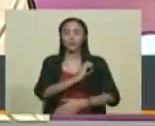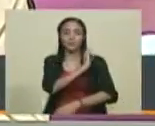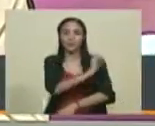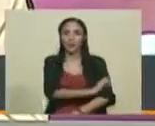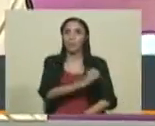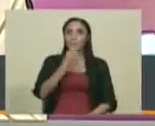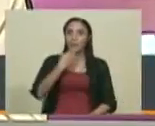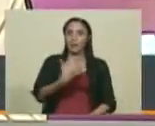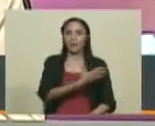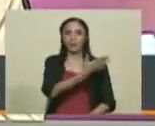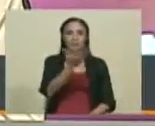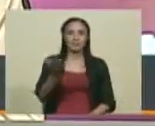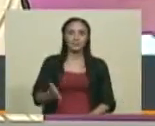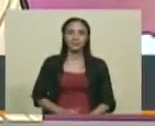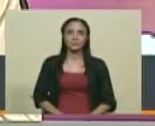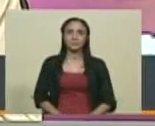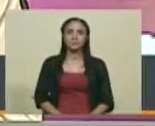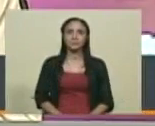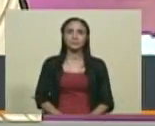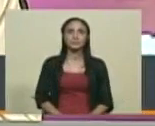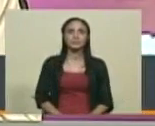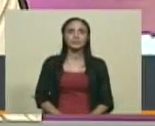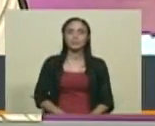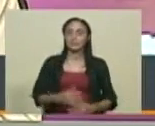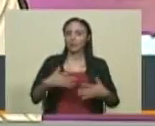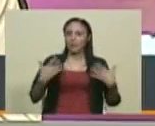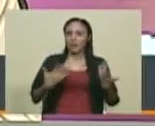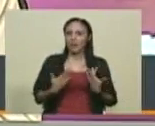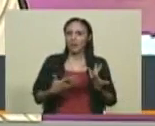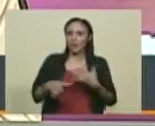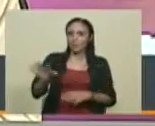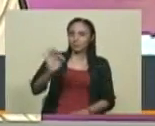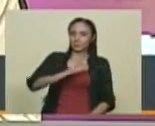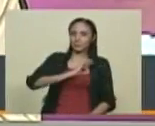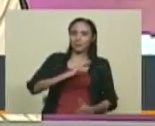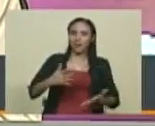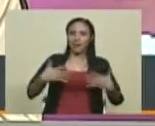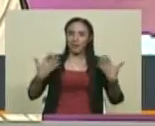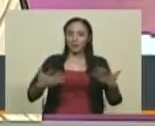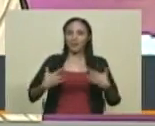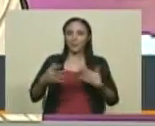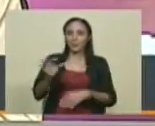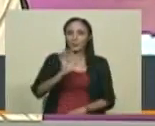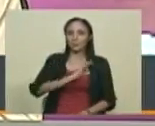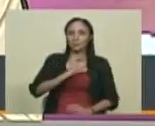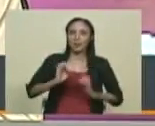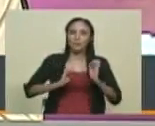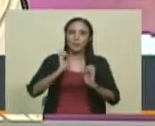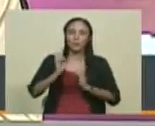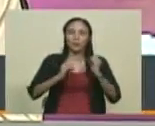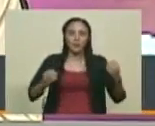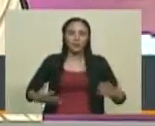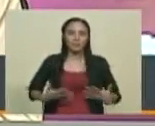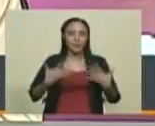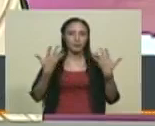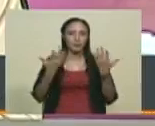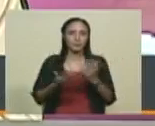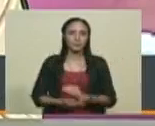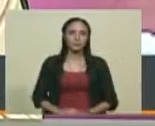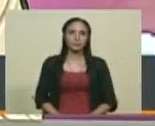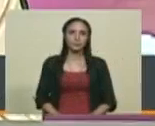no, no, no, no. Ustedes lo llenan a uno de vigor, de inspiración.